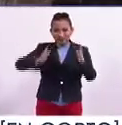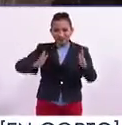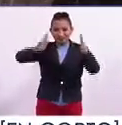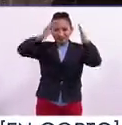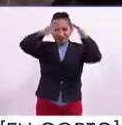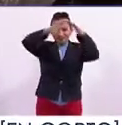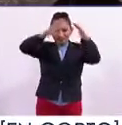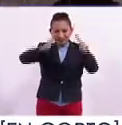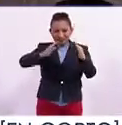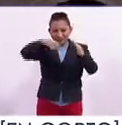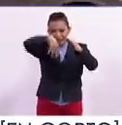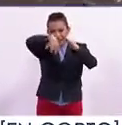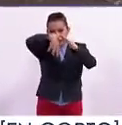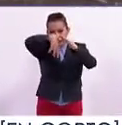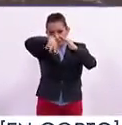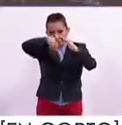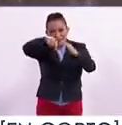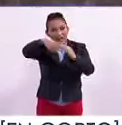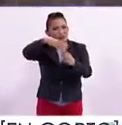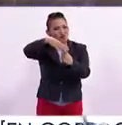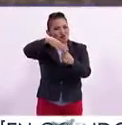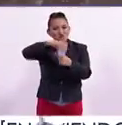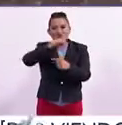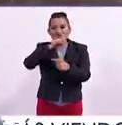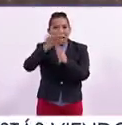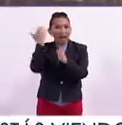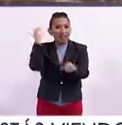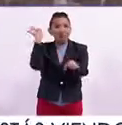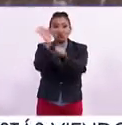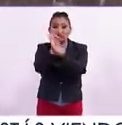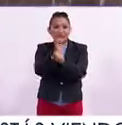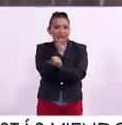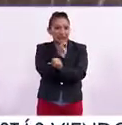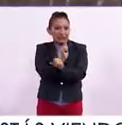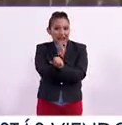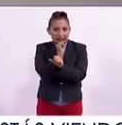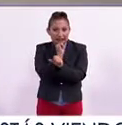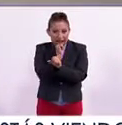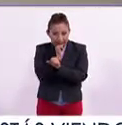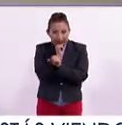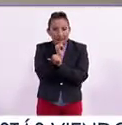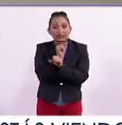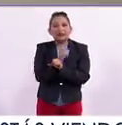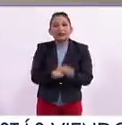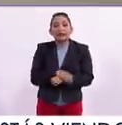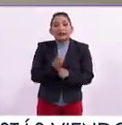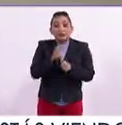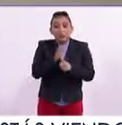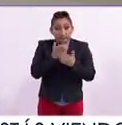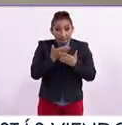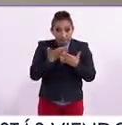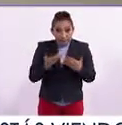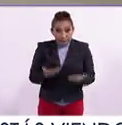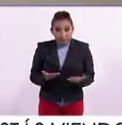no se habían reforzado en aquel entonces, cuando terminó el proyecto, y algunas